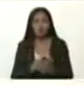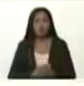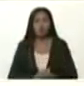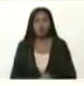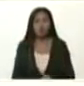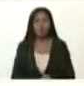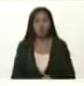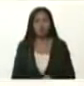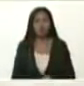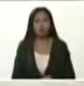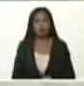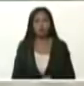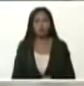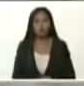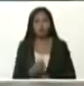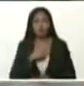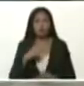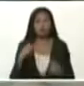Le ganamos